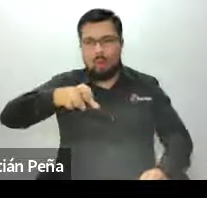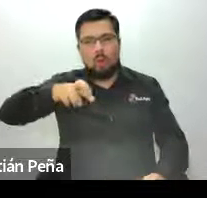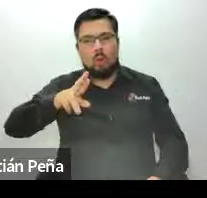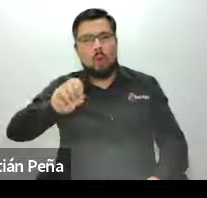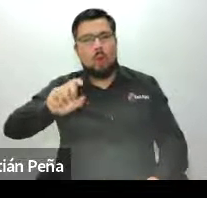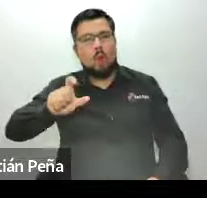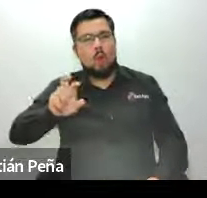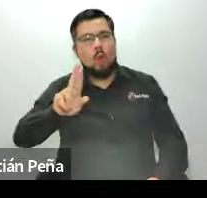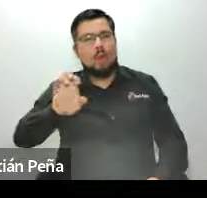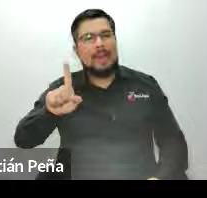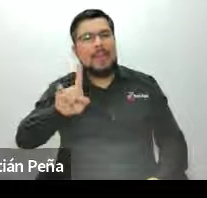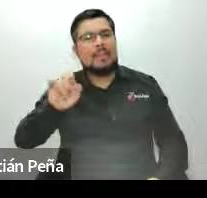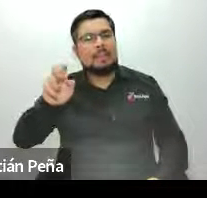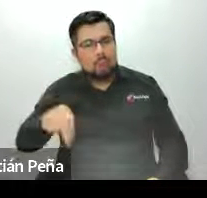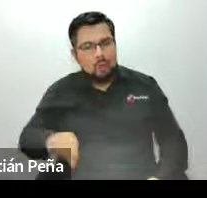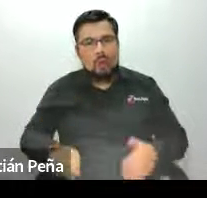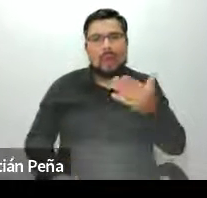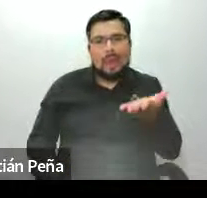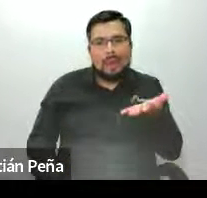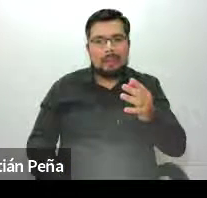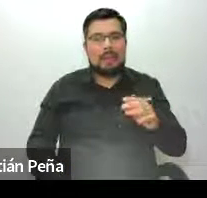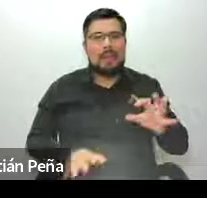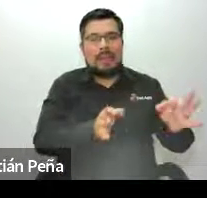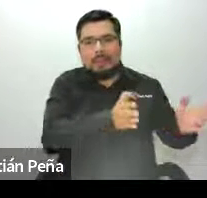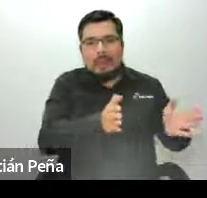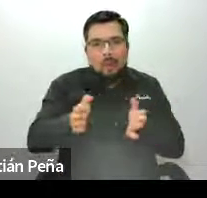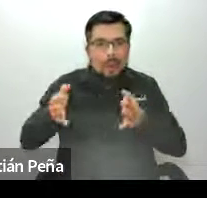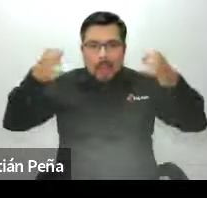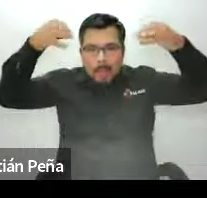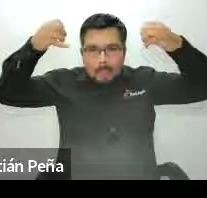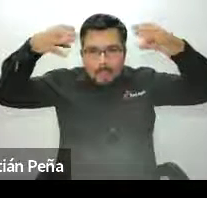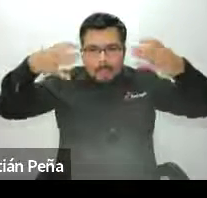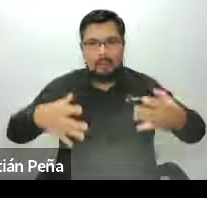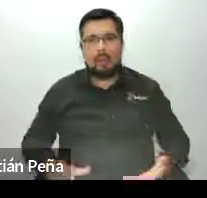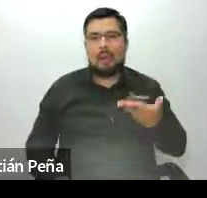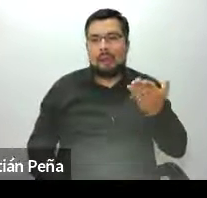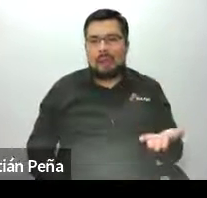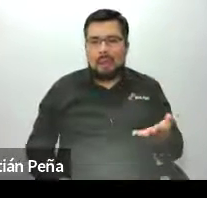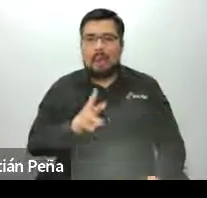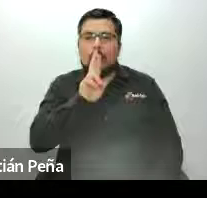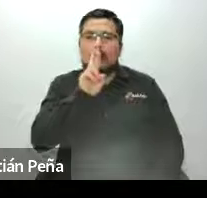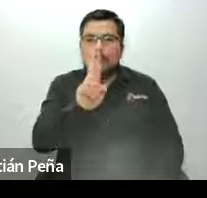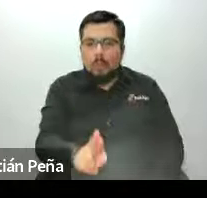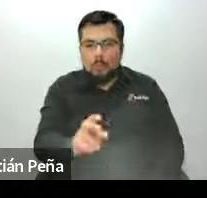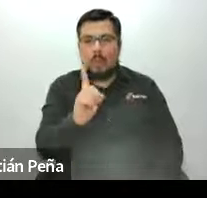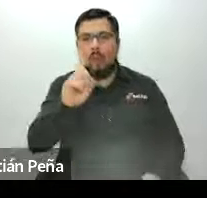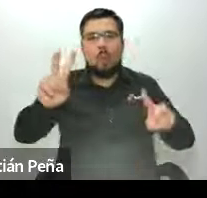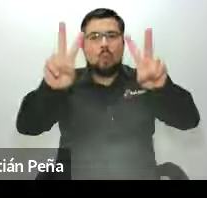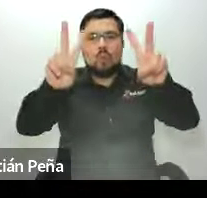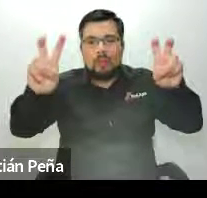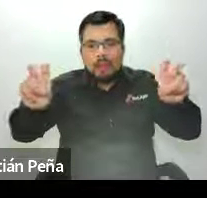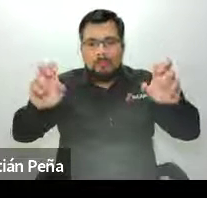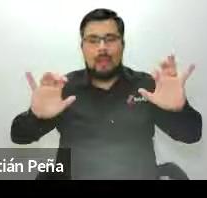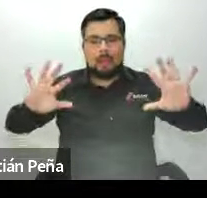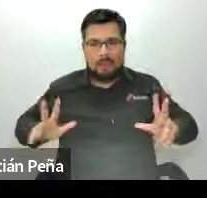de aprendizaje, ¿no es cierto?, que responden a un mismo ámbito temático de habilidades y que llevan estos nombres y que están asociadas a